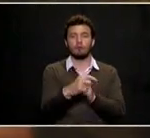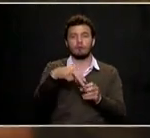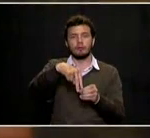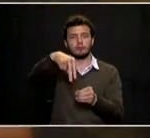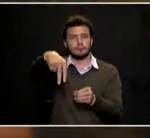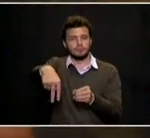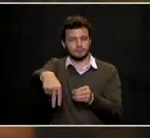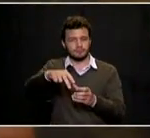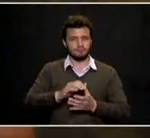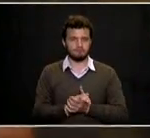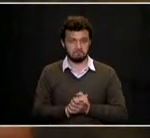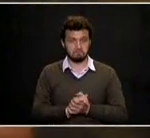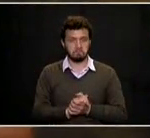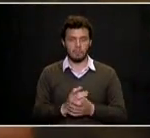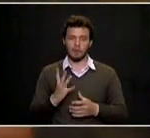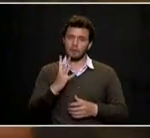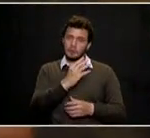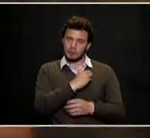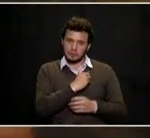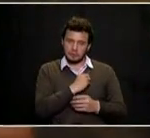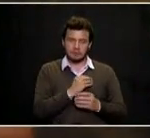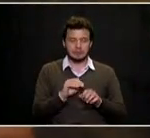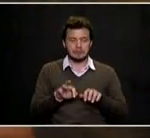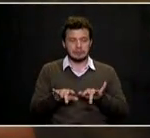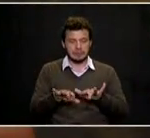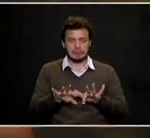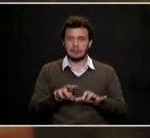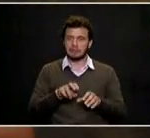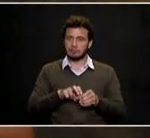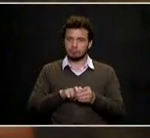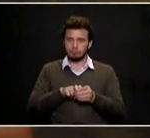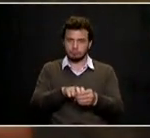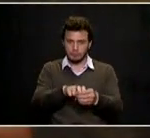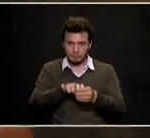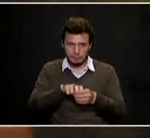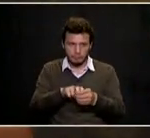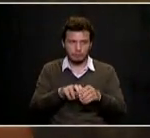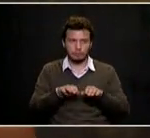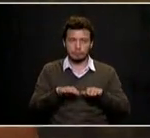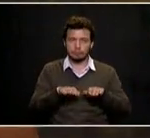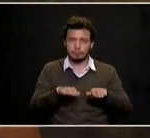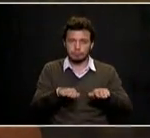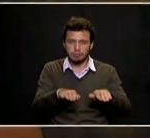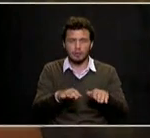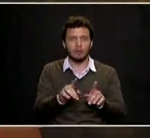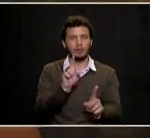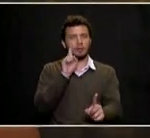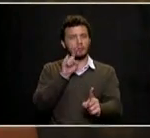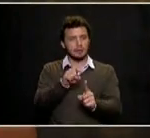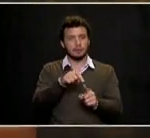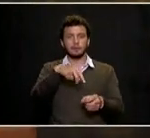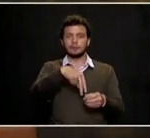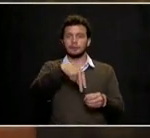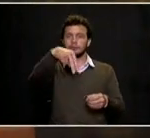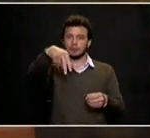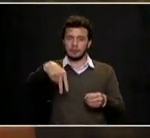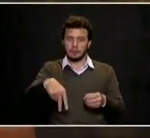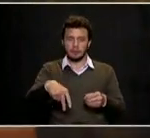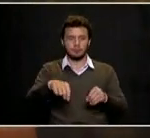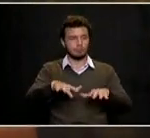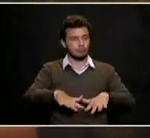movilidad para generar conciencia en el ciudadano de cómo manejar el espacio público y el